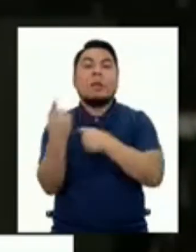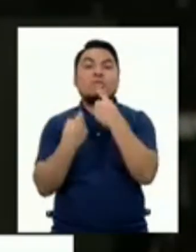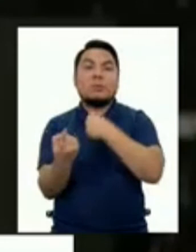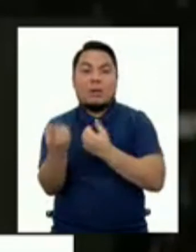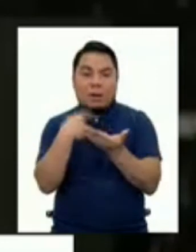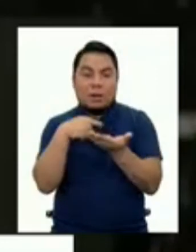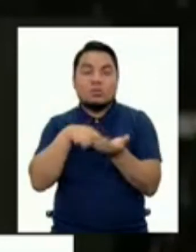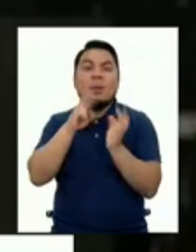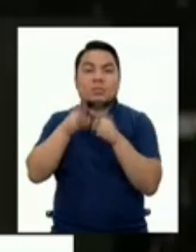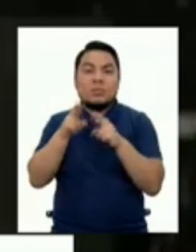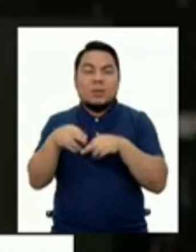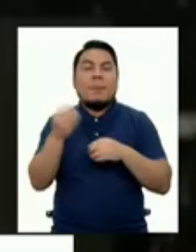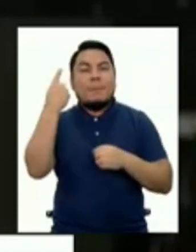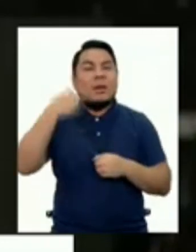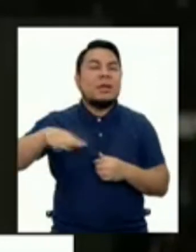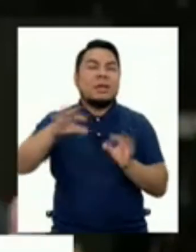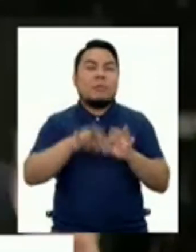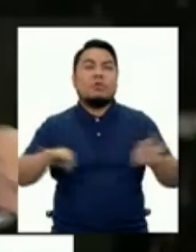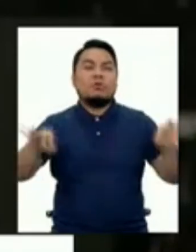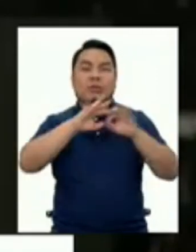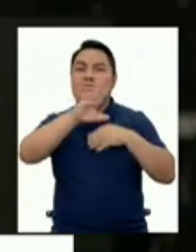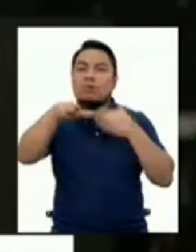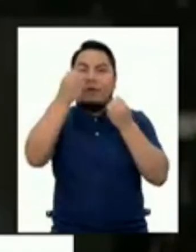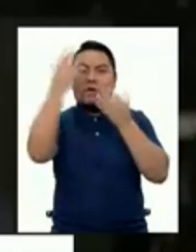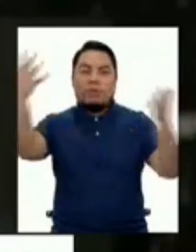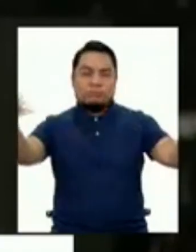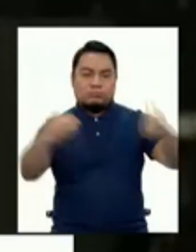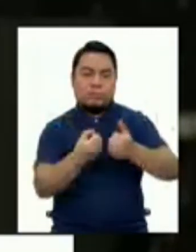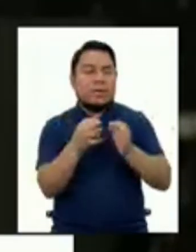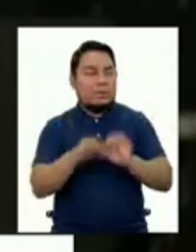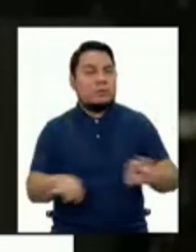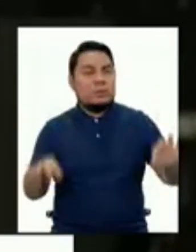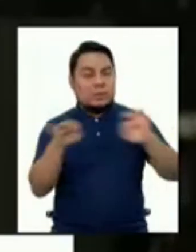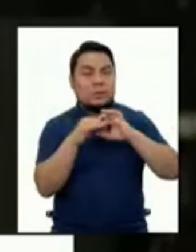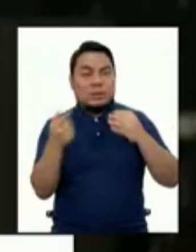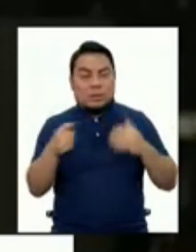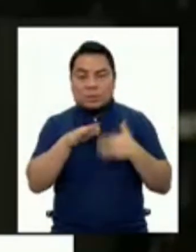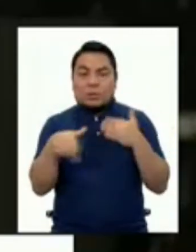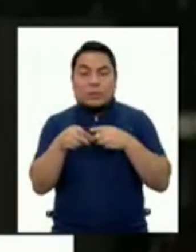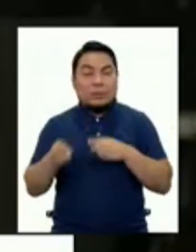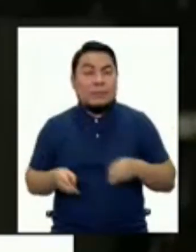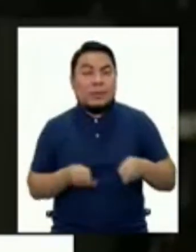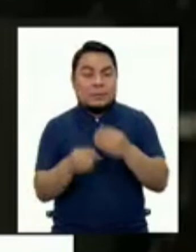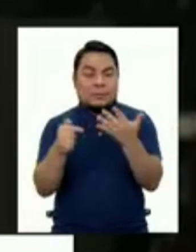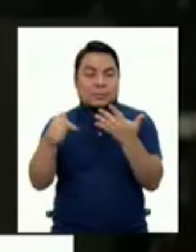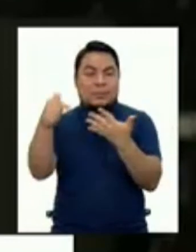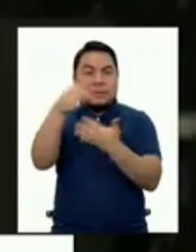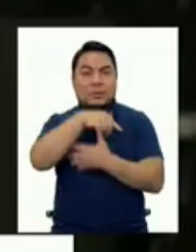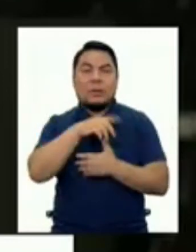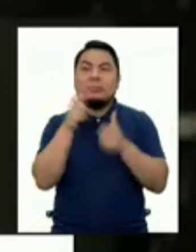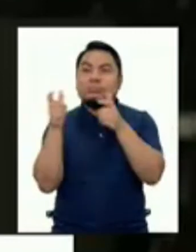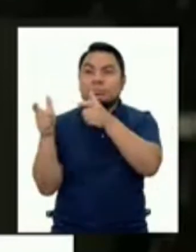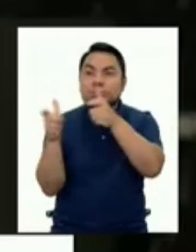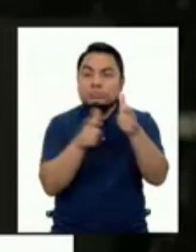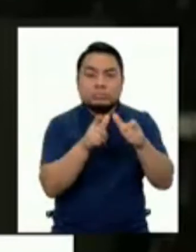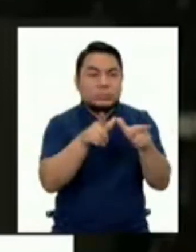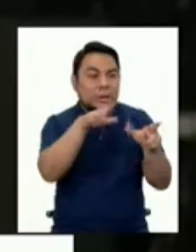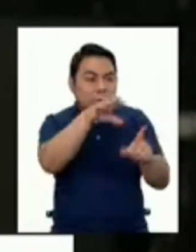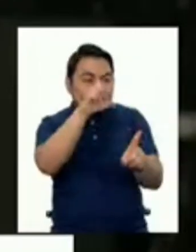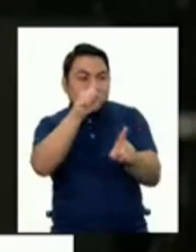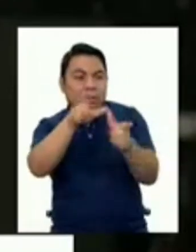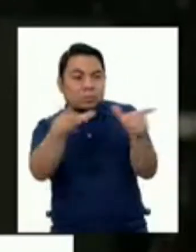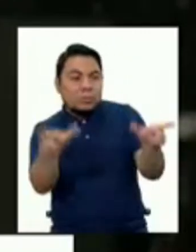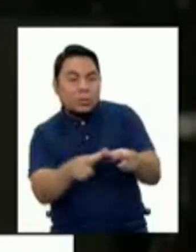tienen o han tenido los síntomas de COVID-19. Todas estas metodologías permiten hacer los mapeos, la identificación